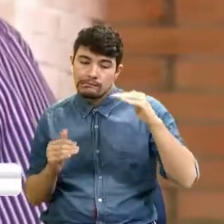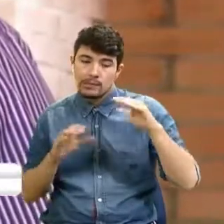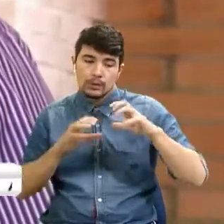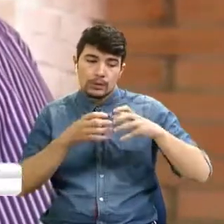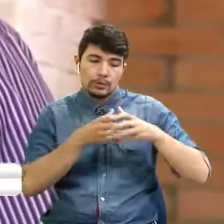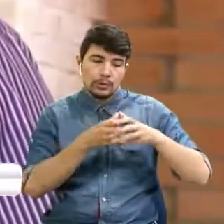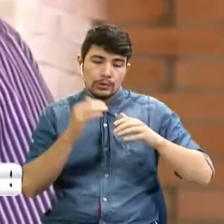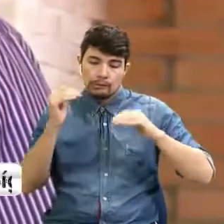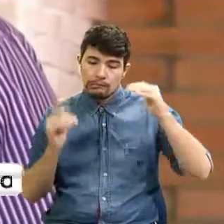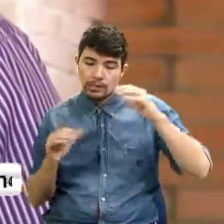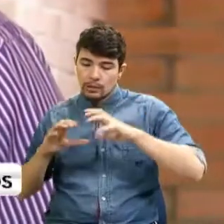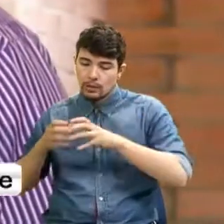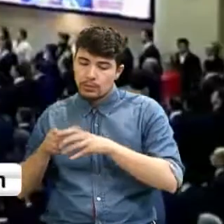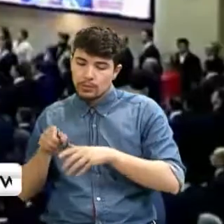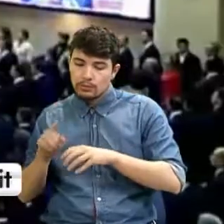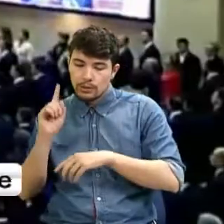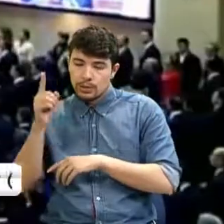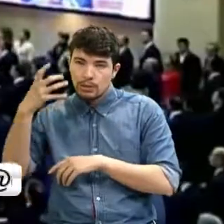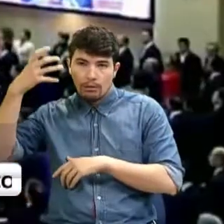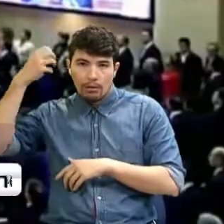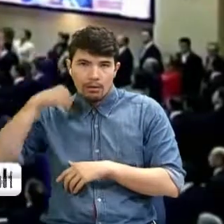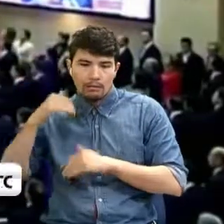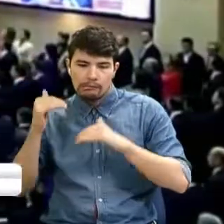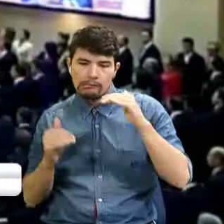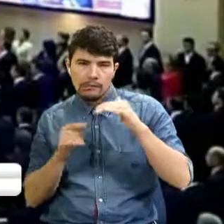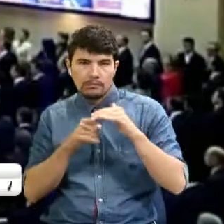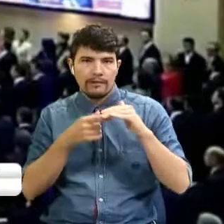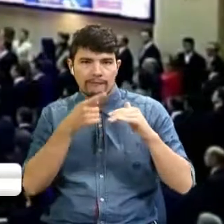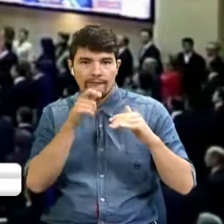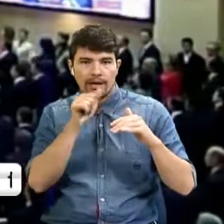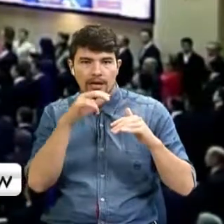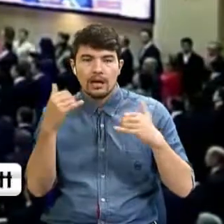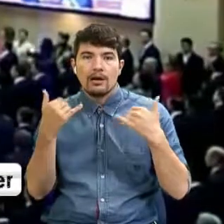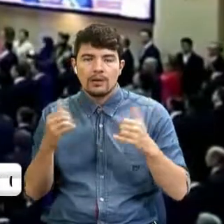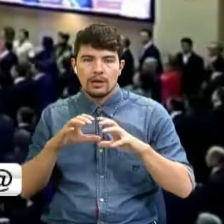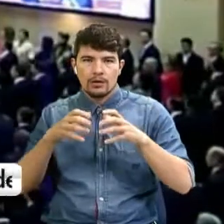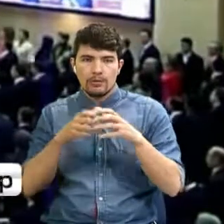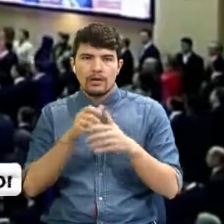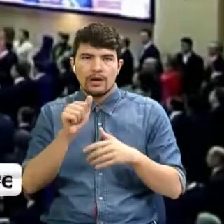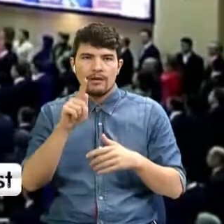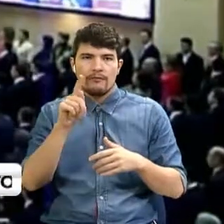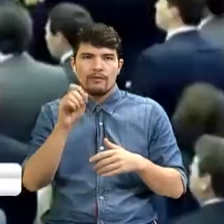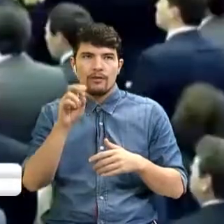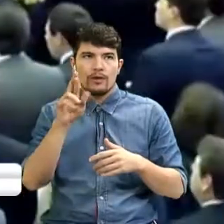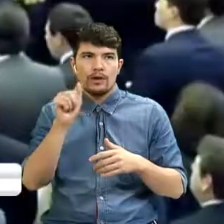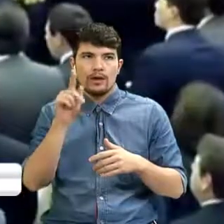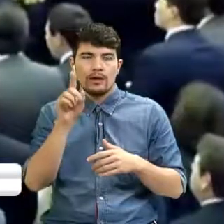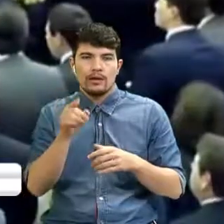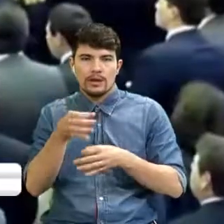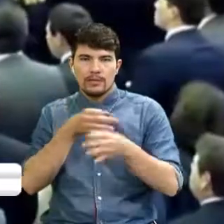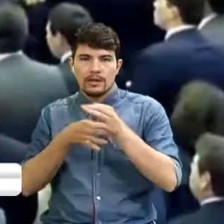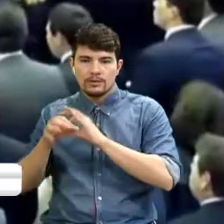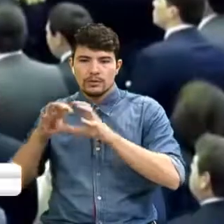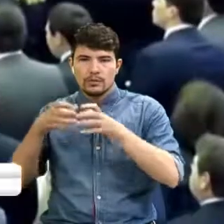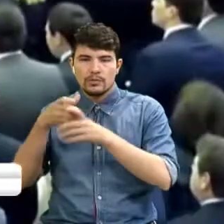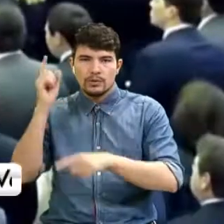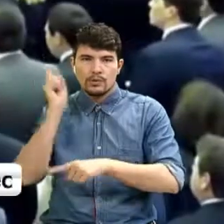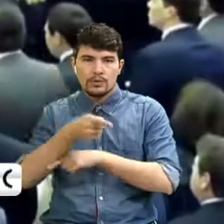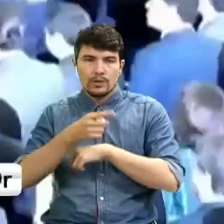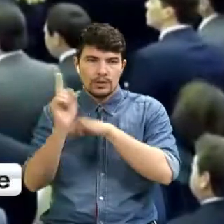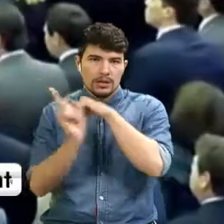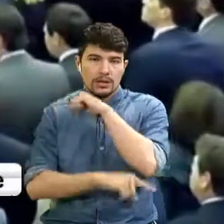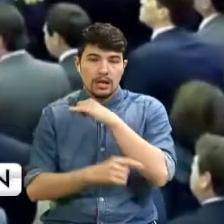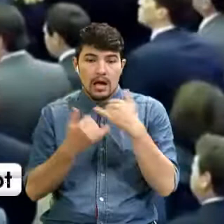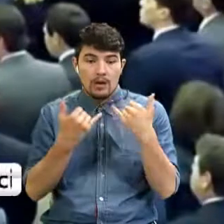los partidos tradicionales entre los cambios se aprobó la creación de la comisión de aforados en reemplazo de la actual comisión de acusación un